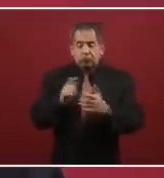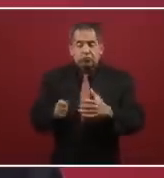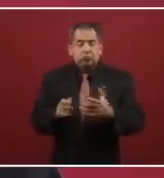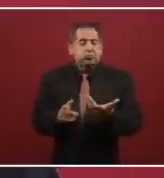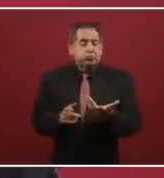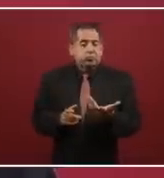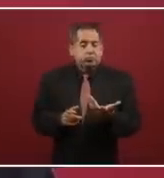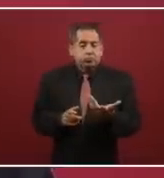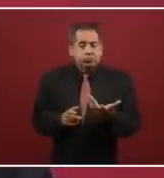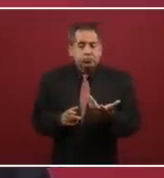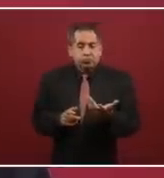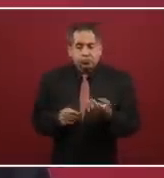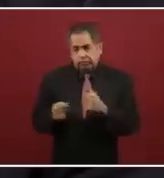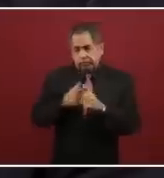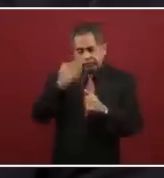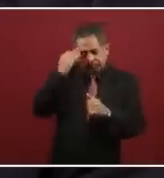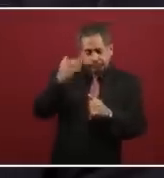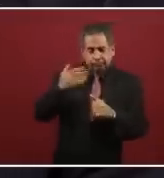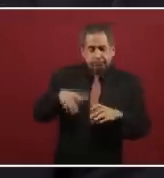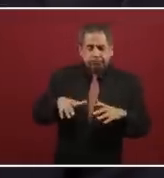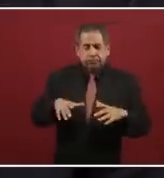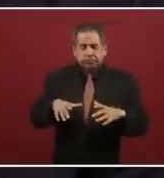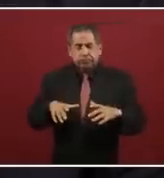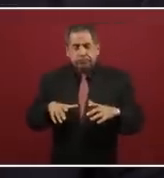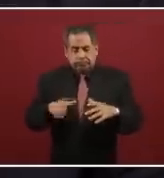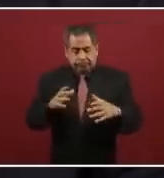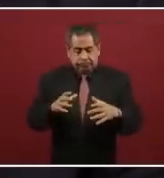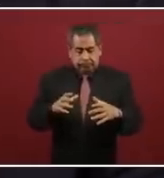en una primera etapa dos